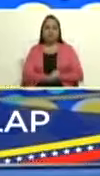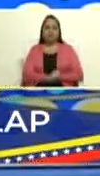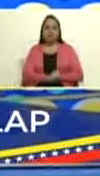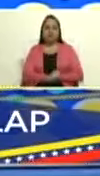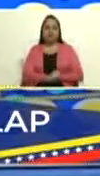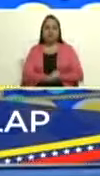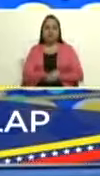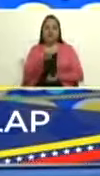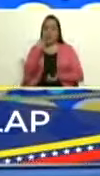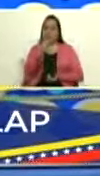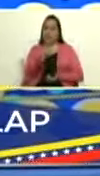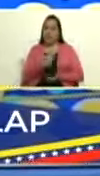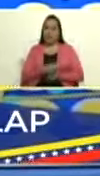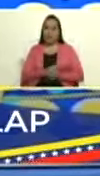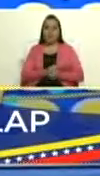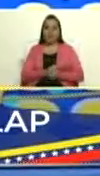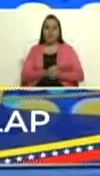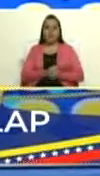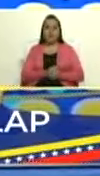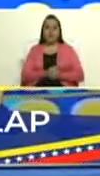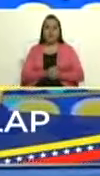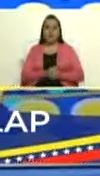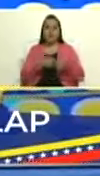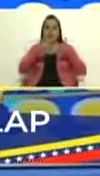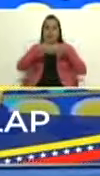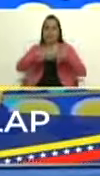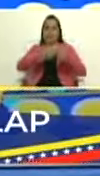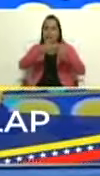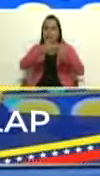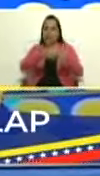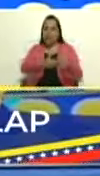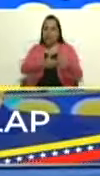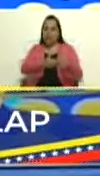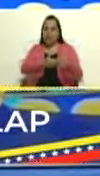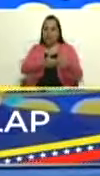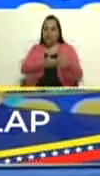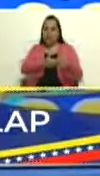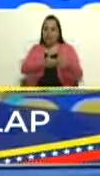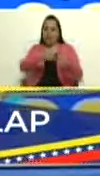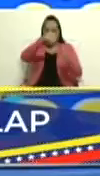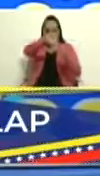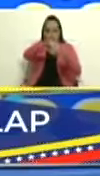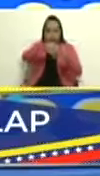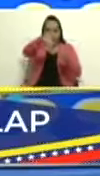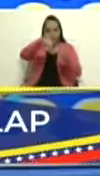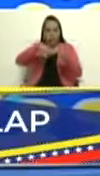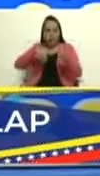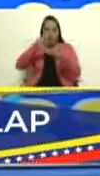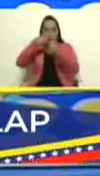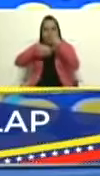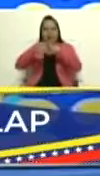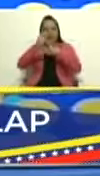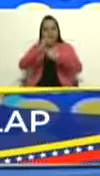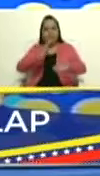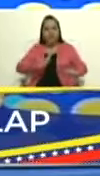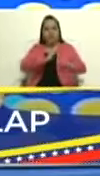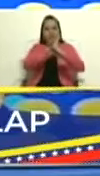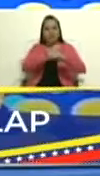Yo dije, los barcos que traían los CLAT fueron sancionados.